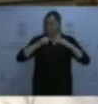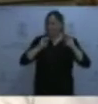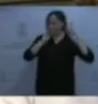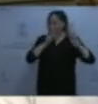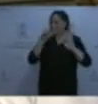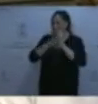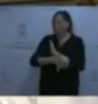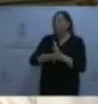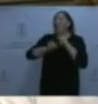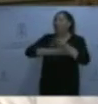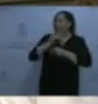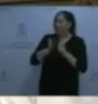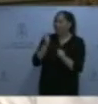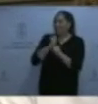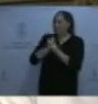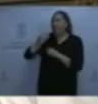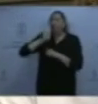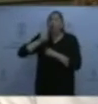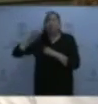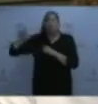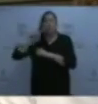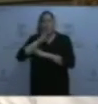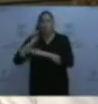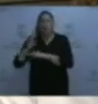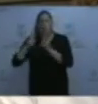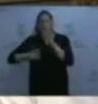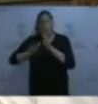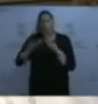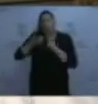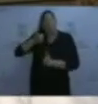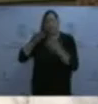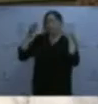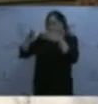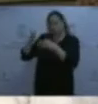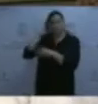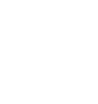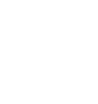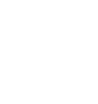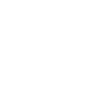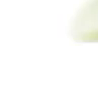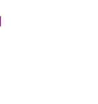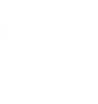que saber que le está haciendo el trabajo sucio al Partido Popular y, en concreto, a Mariano Rajoy. Gracias.